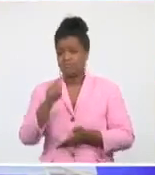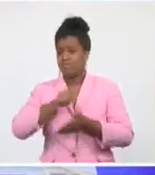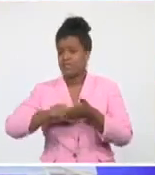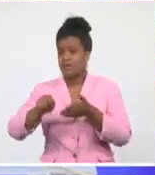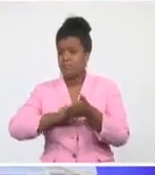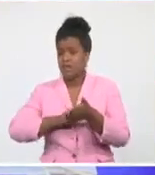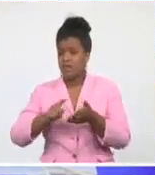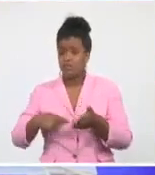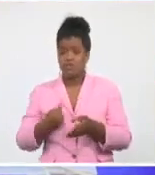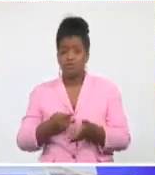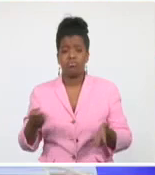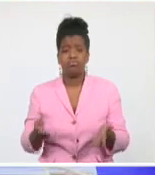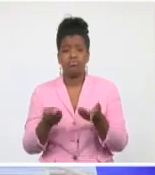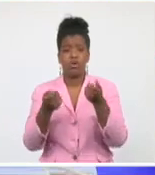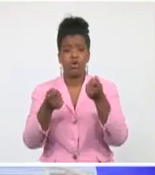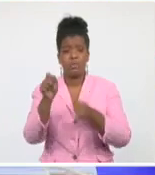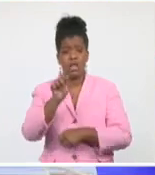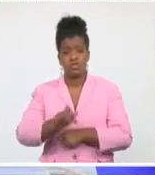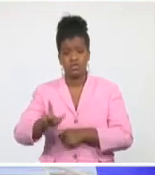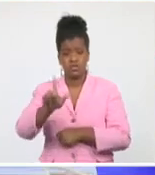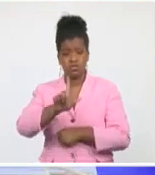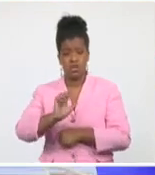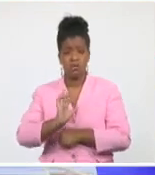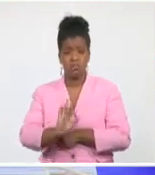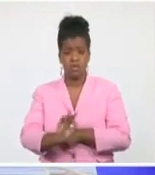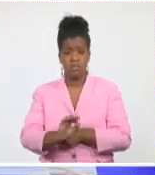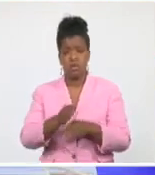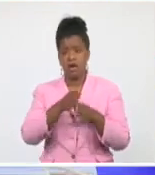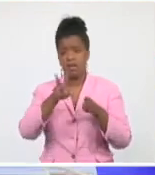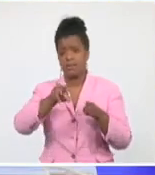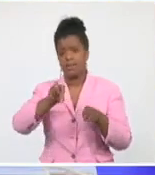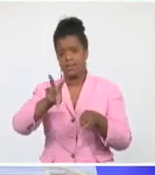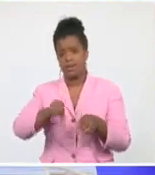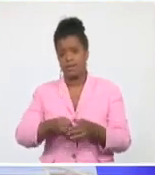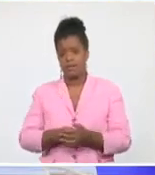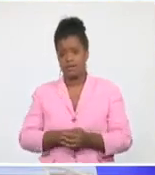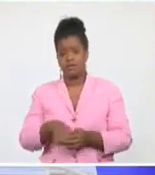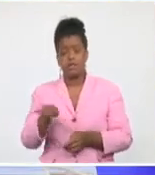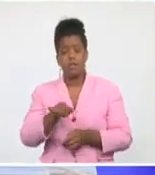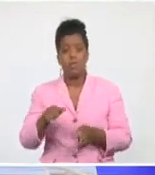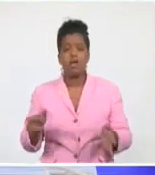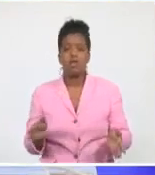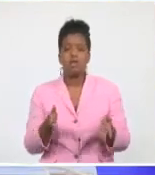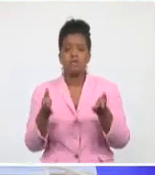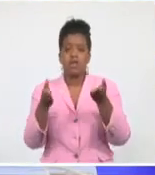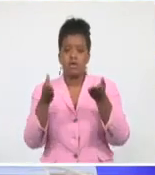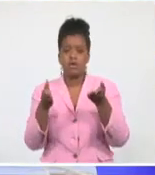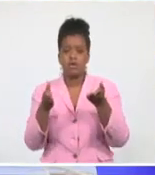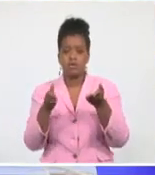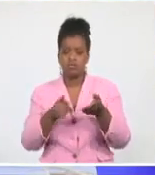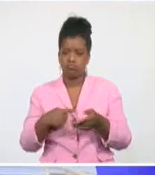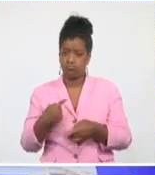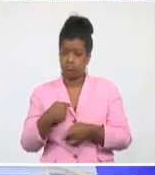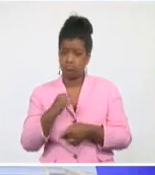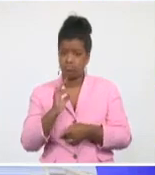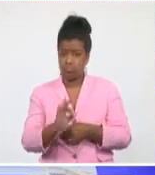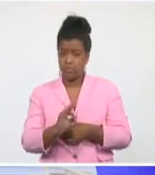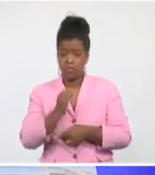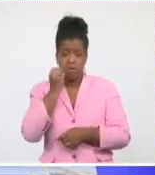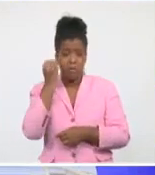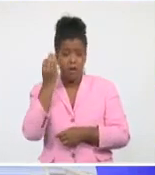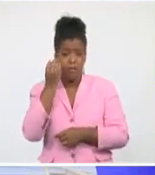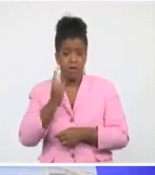y Social hasta 2030, alineado con los Objetivos de Desarrollo Sostenible, le otorga un papel protagónico a la